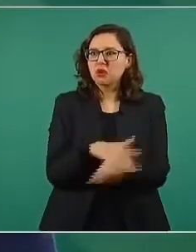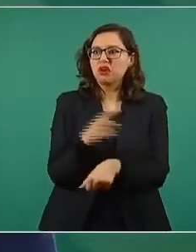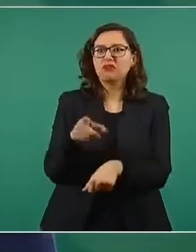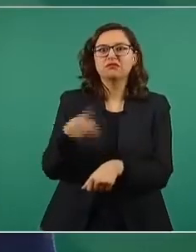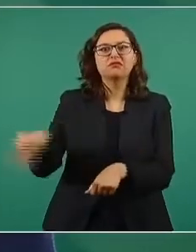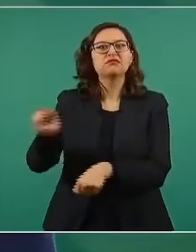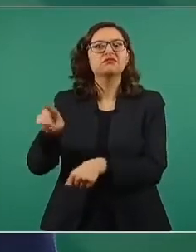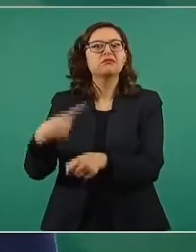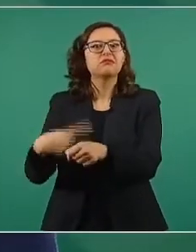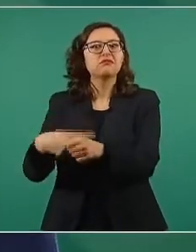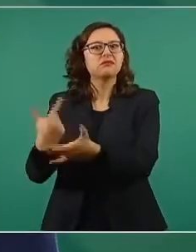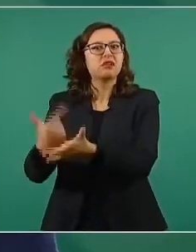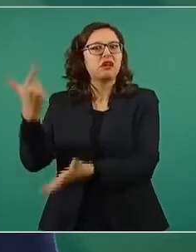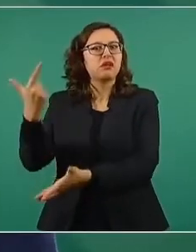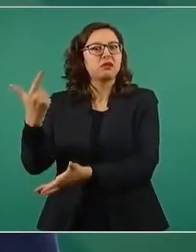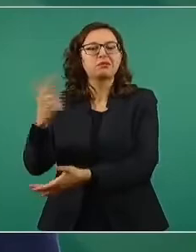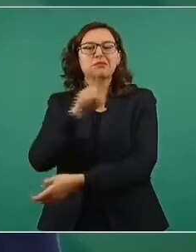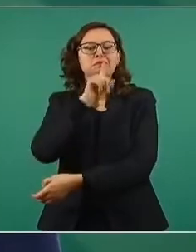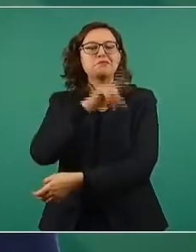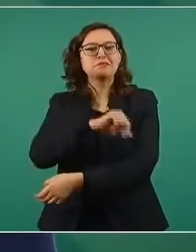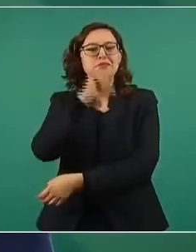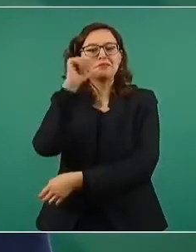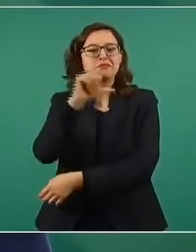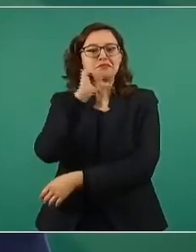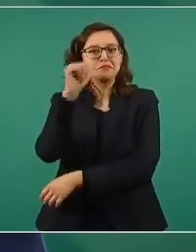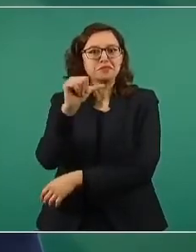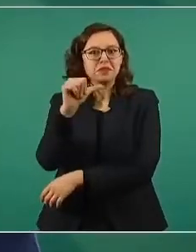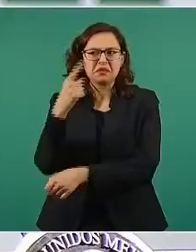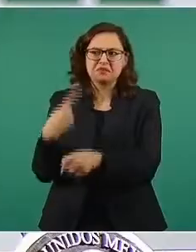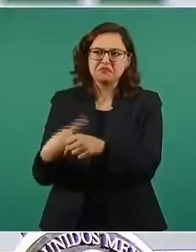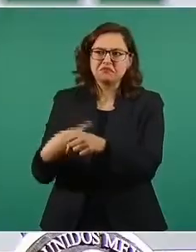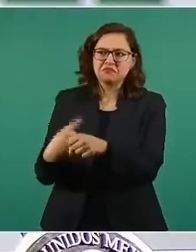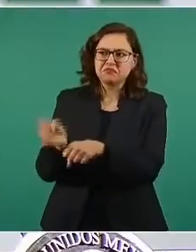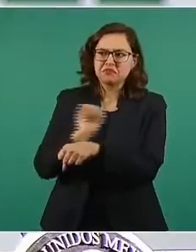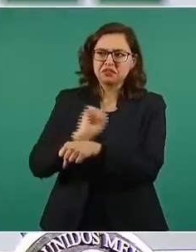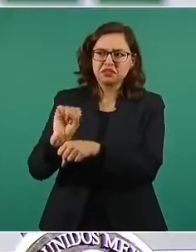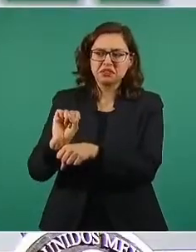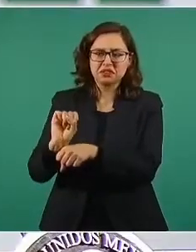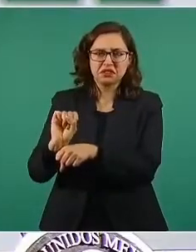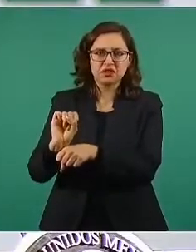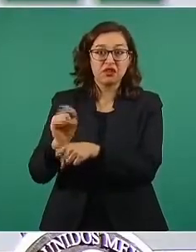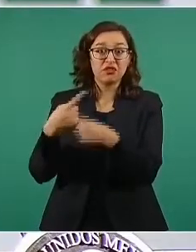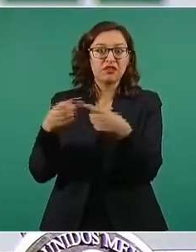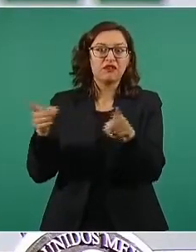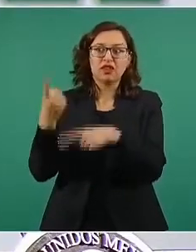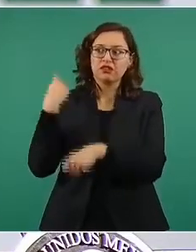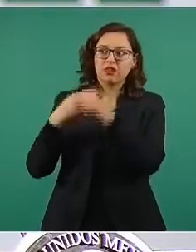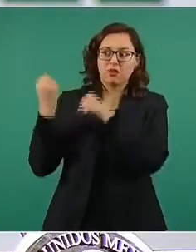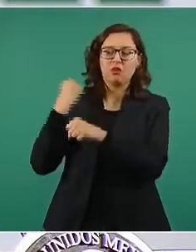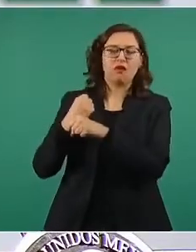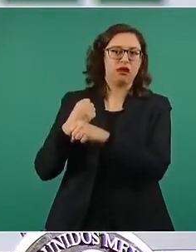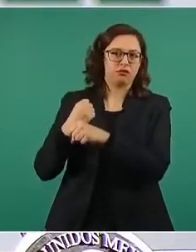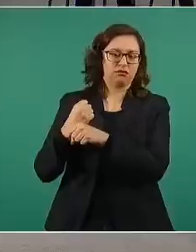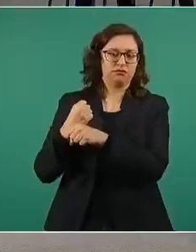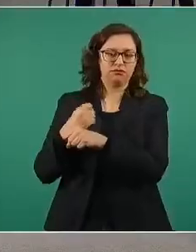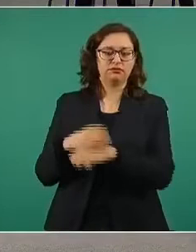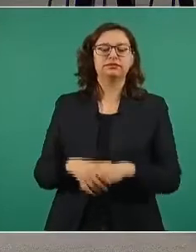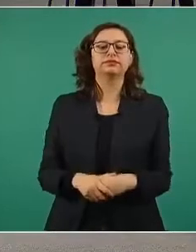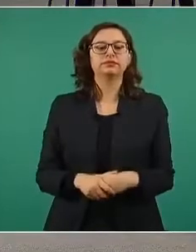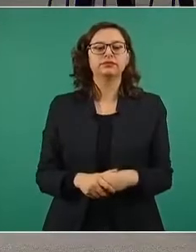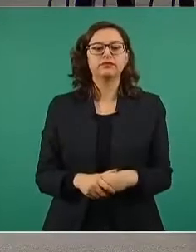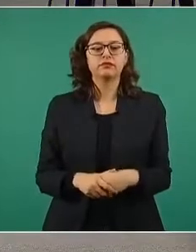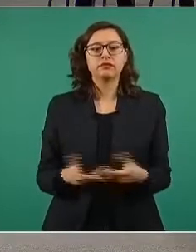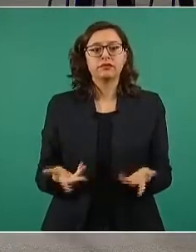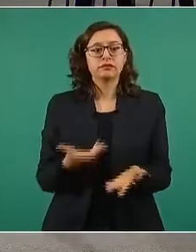una proporción alta o tan alta como lo hubo en 2020 de casos graves de enfermedad. Lo que vemos en